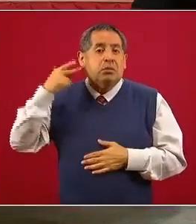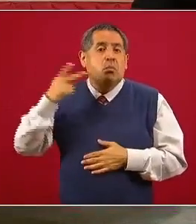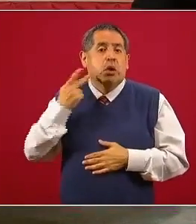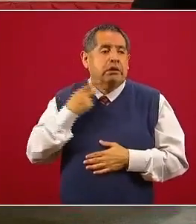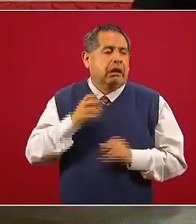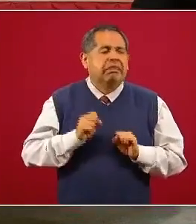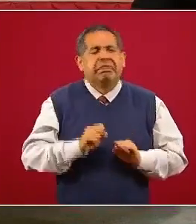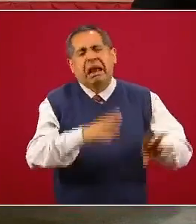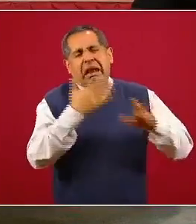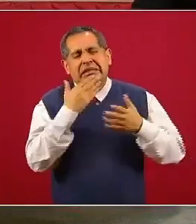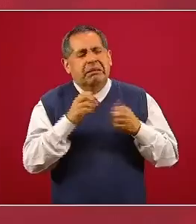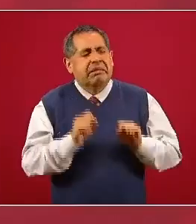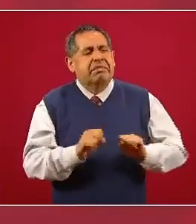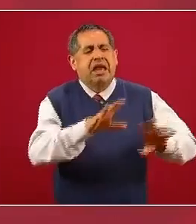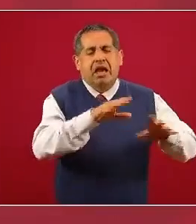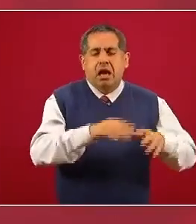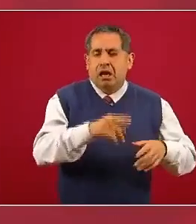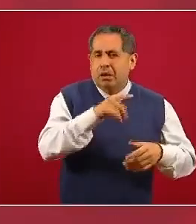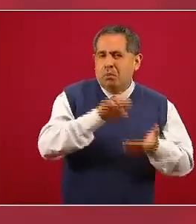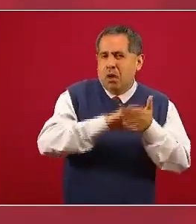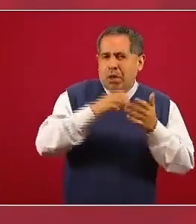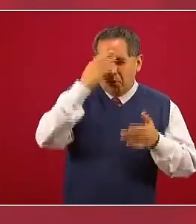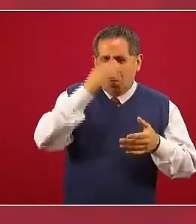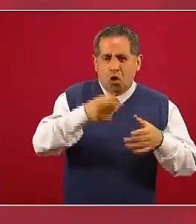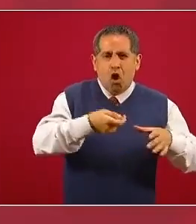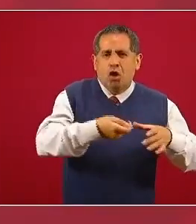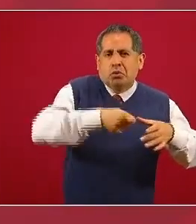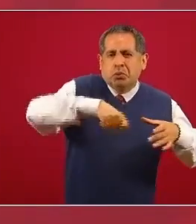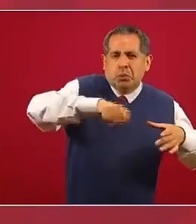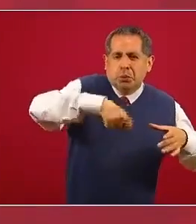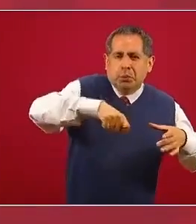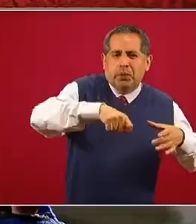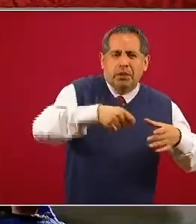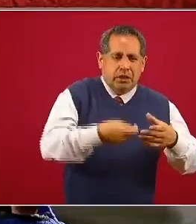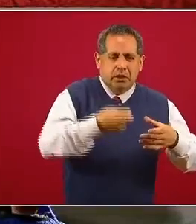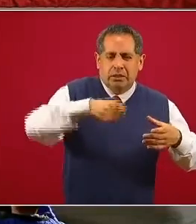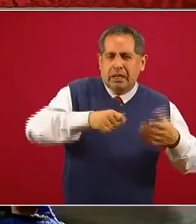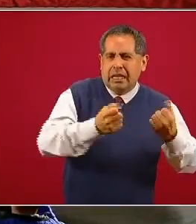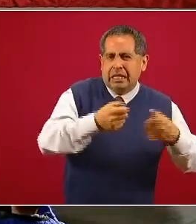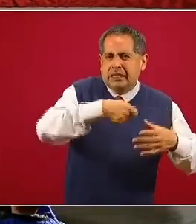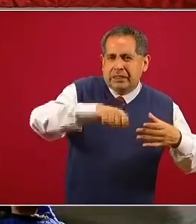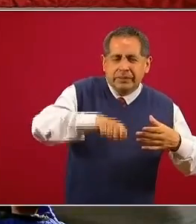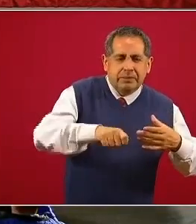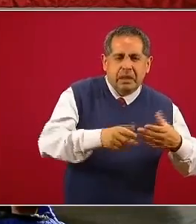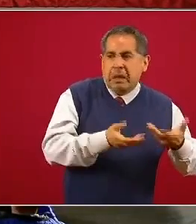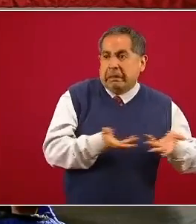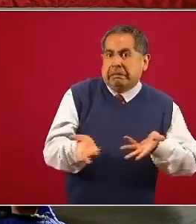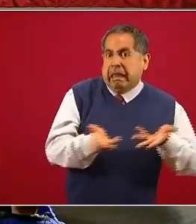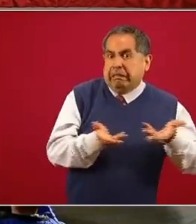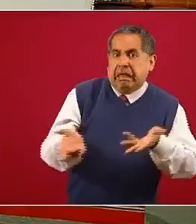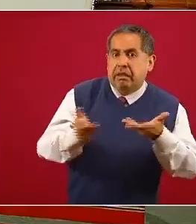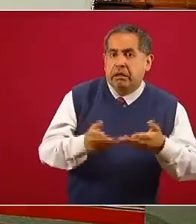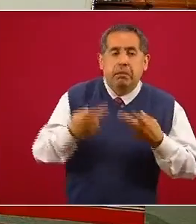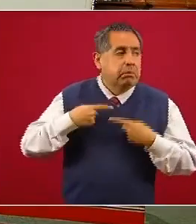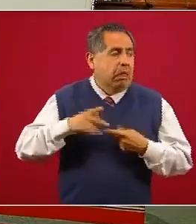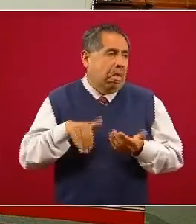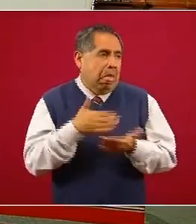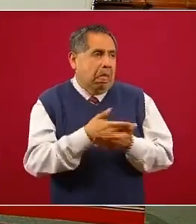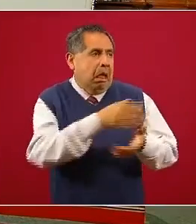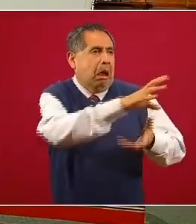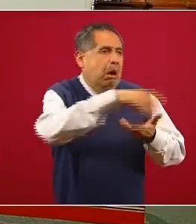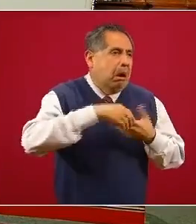permisivas en donde la industria que produce sucedáneos de la leche, fórmulas, ha invadido los espacios clínicos,